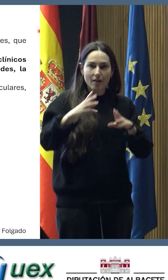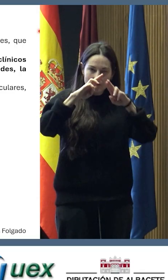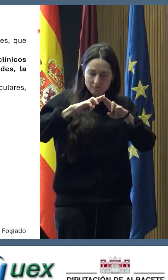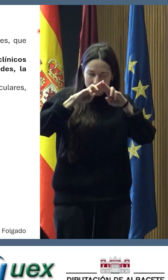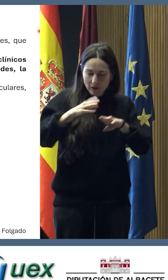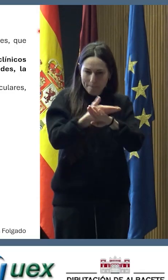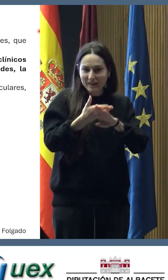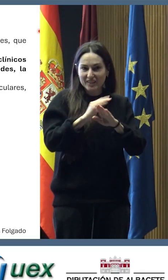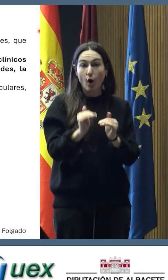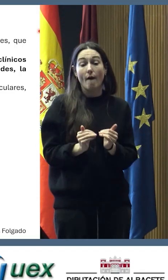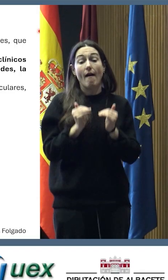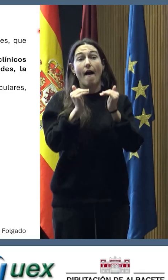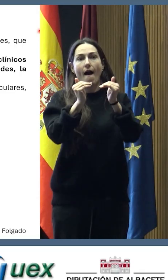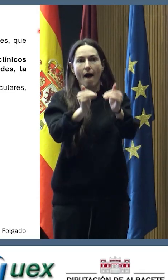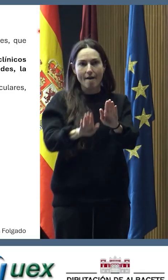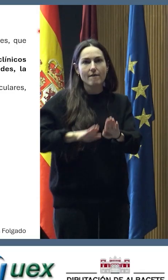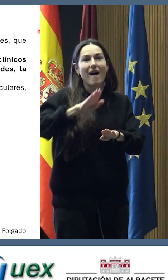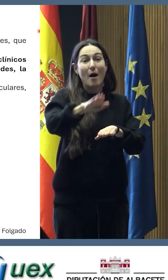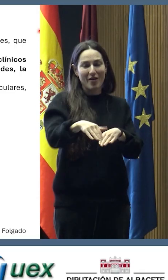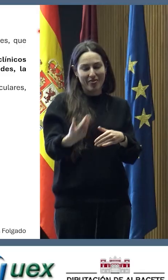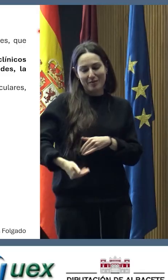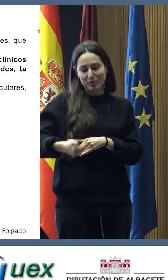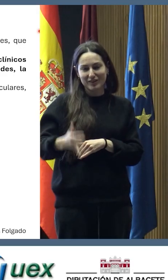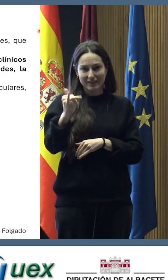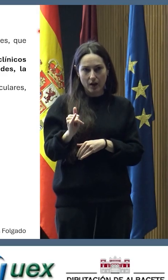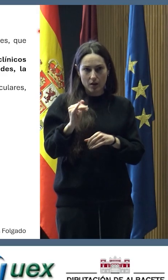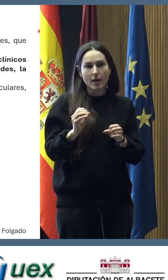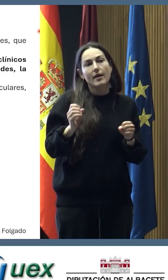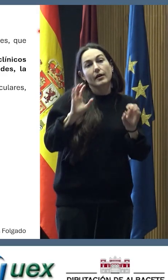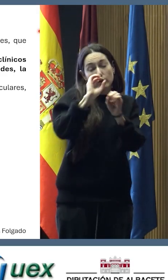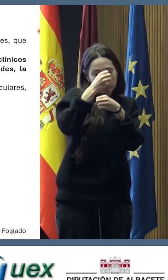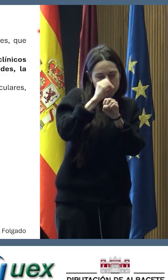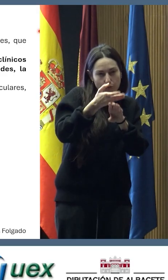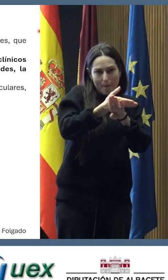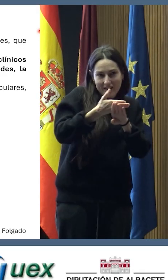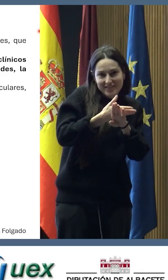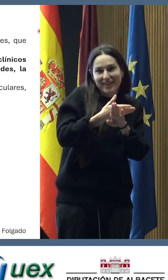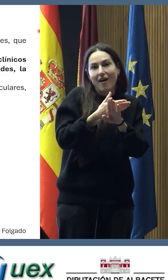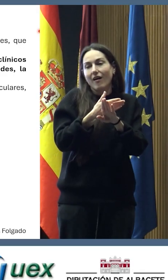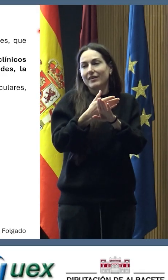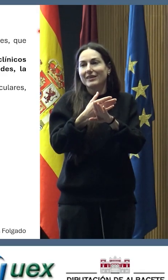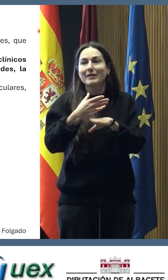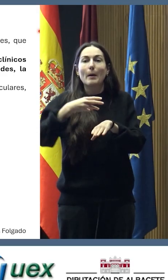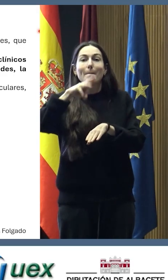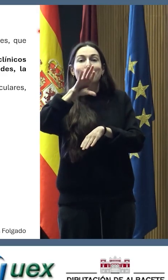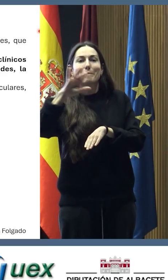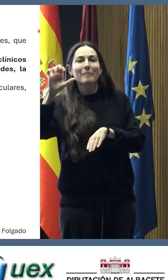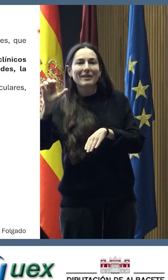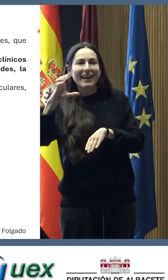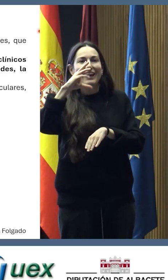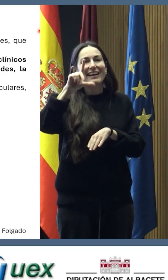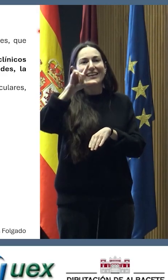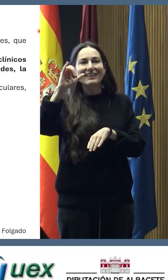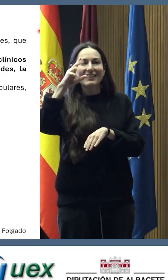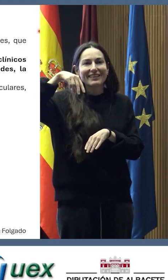un avance importante, básica y clínica, en estudios preclínicos y clínicos, ya que los hombres